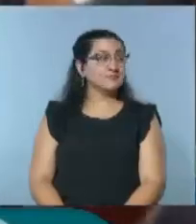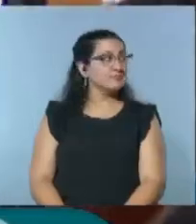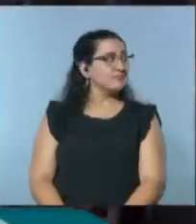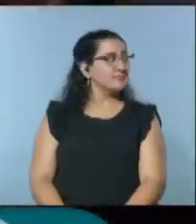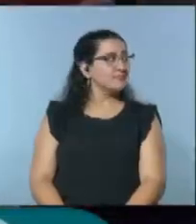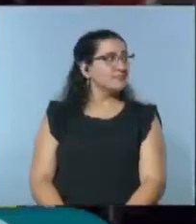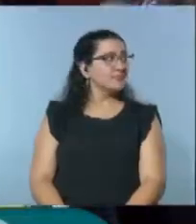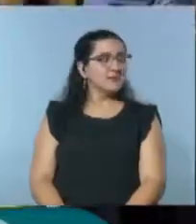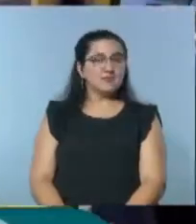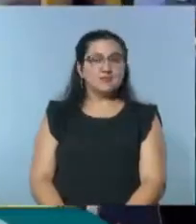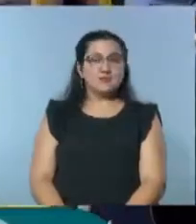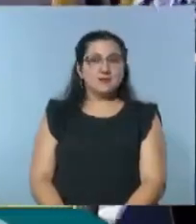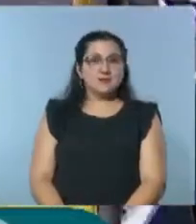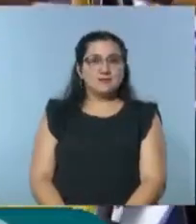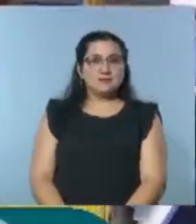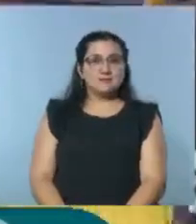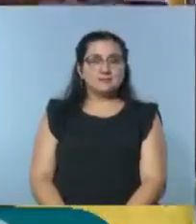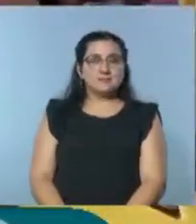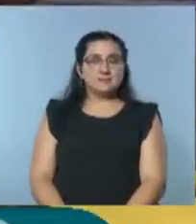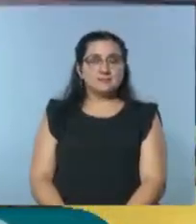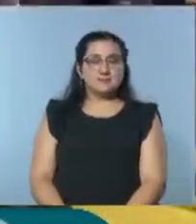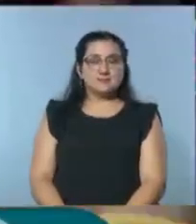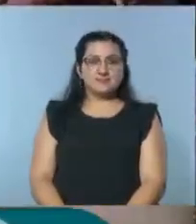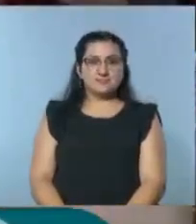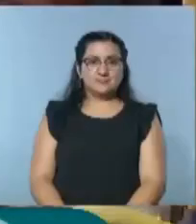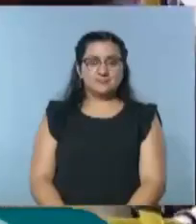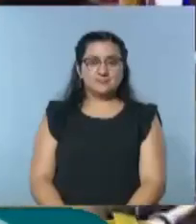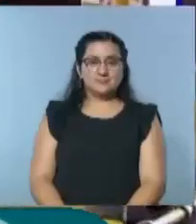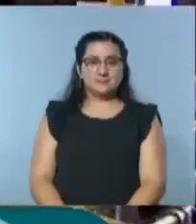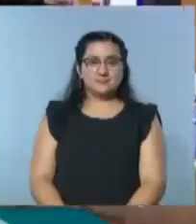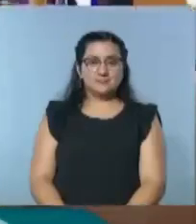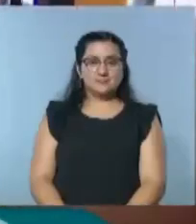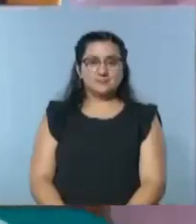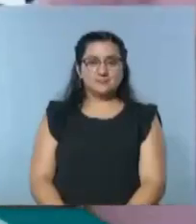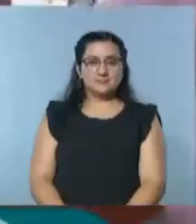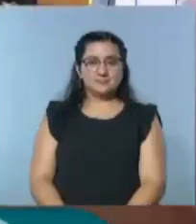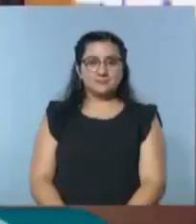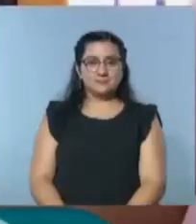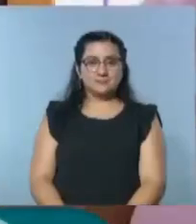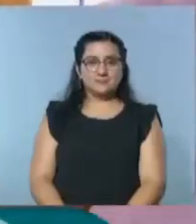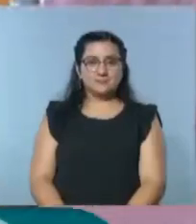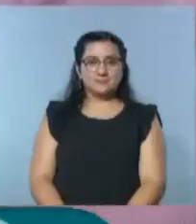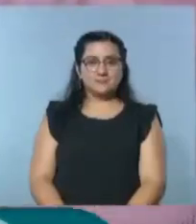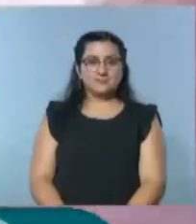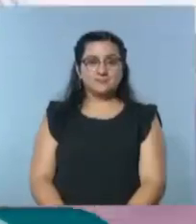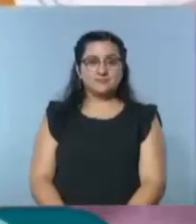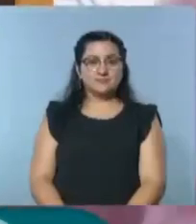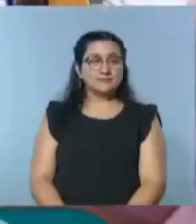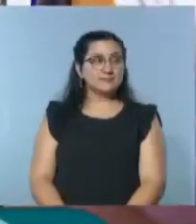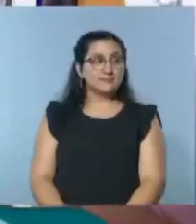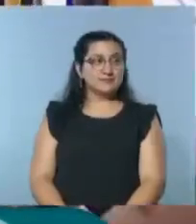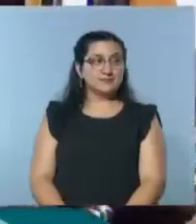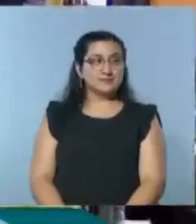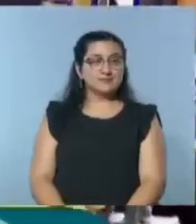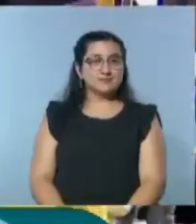busques una razón, no busques explicación, busca una buena morena que te rape el corazón. Estaba en el bus